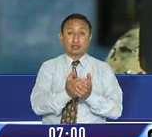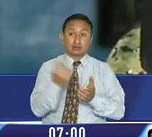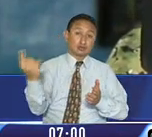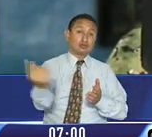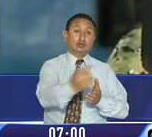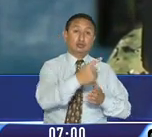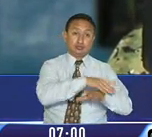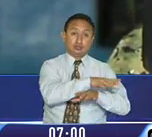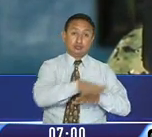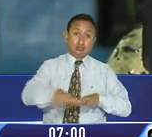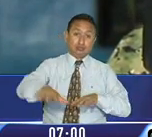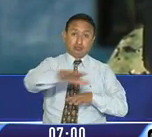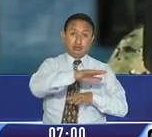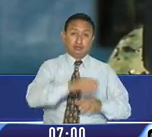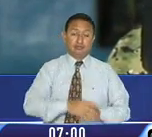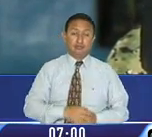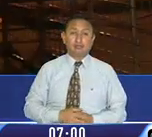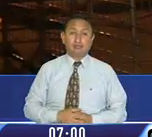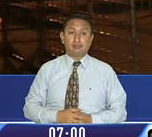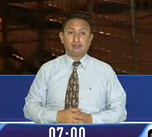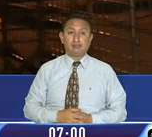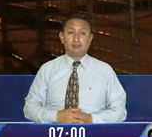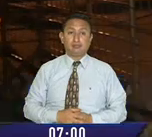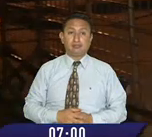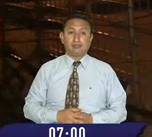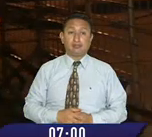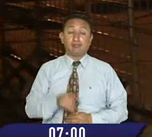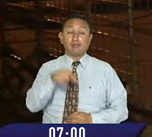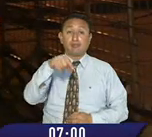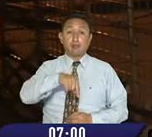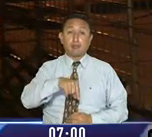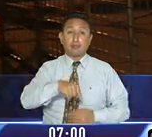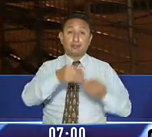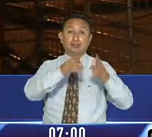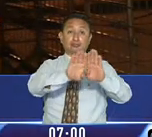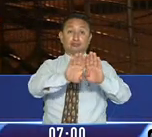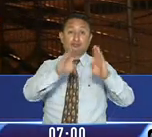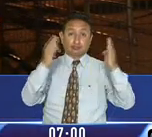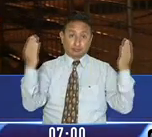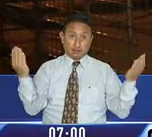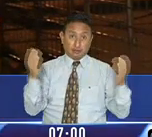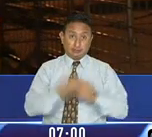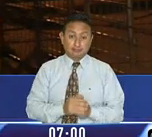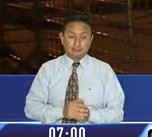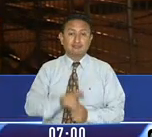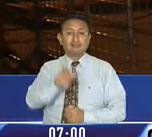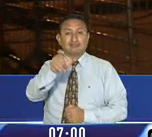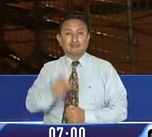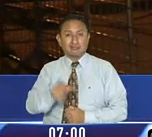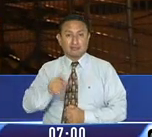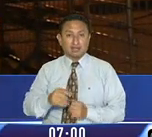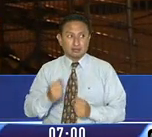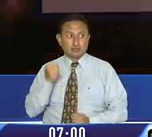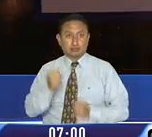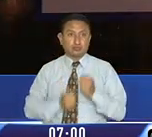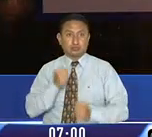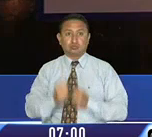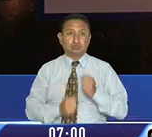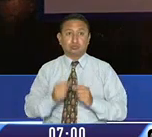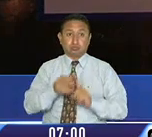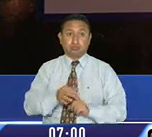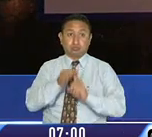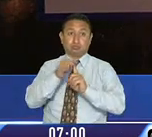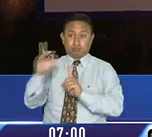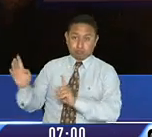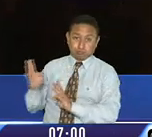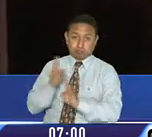es el río. Cuando las puertas de salida fueron abiertas, los reos corrieron hacia la principal,